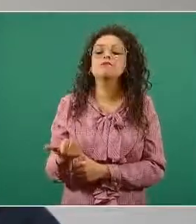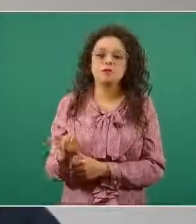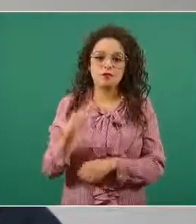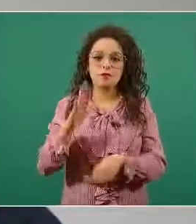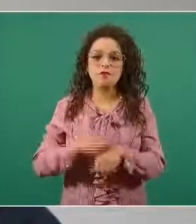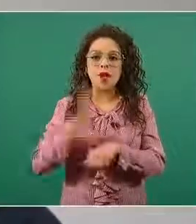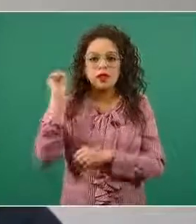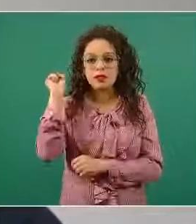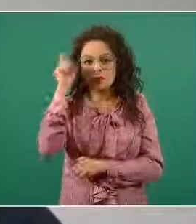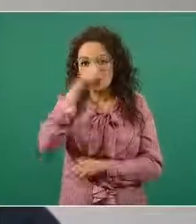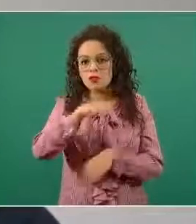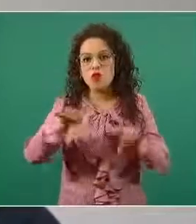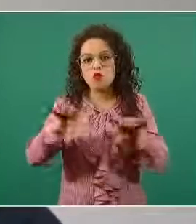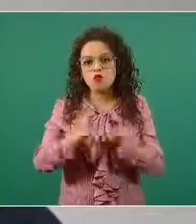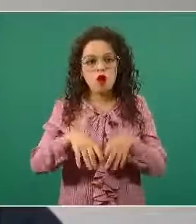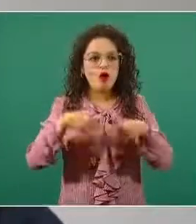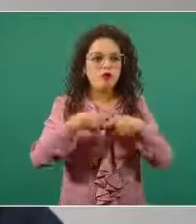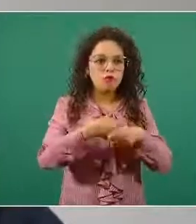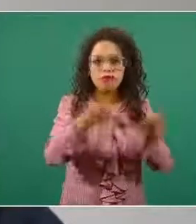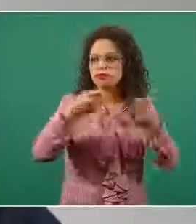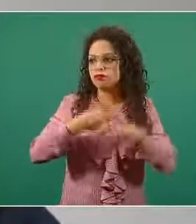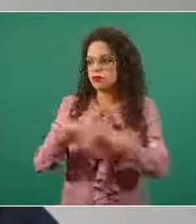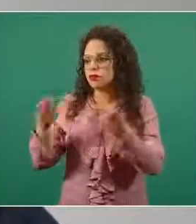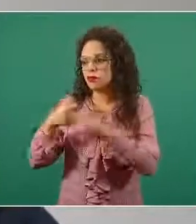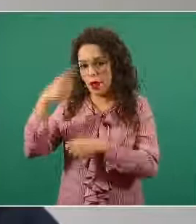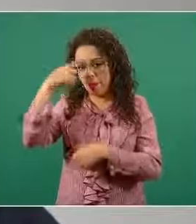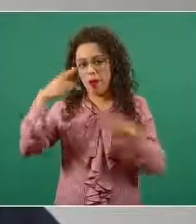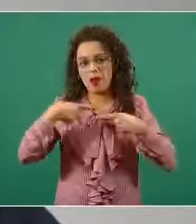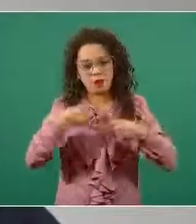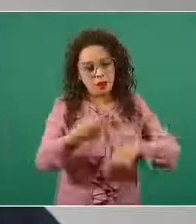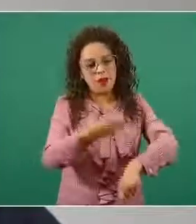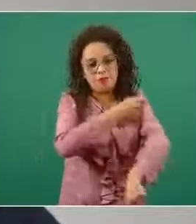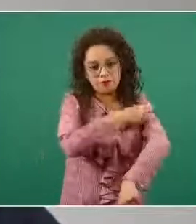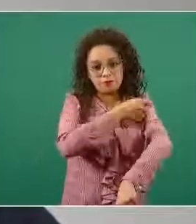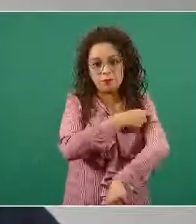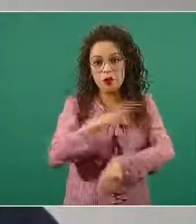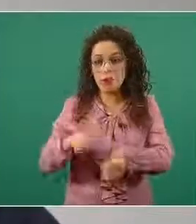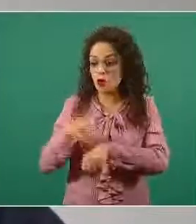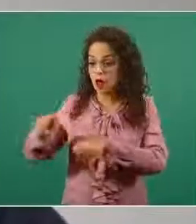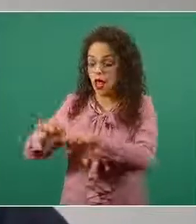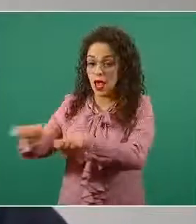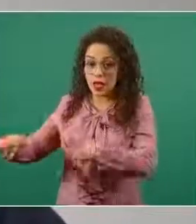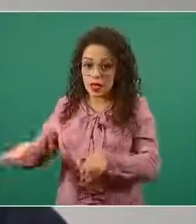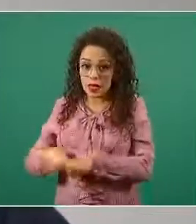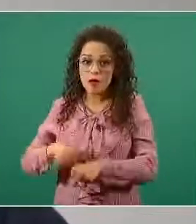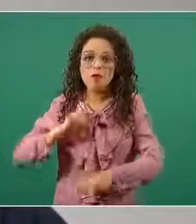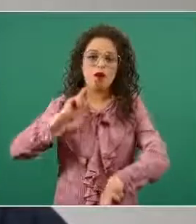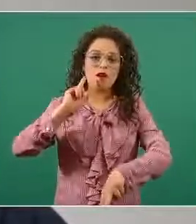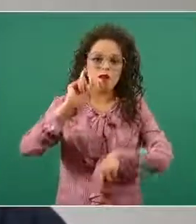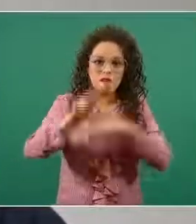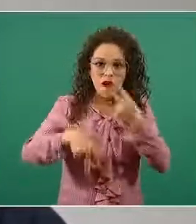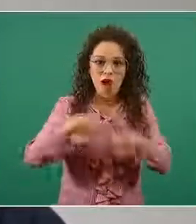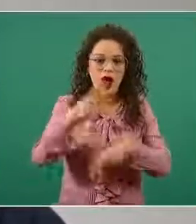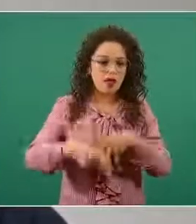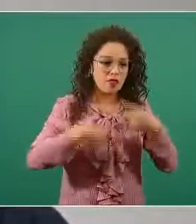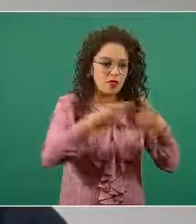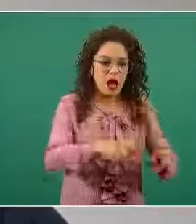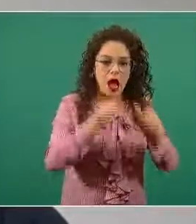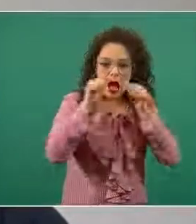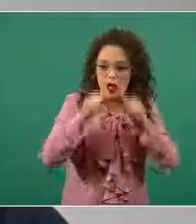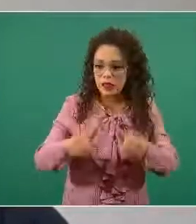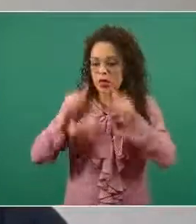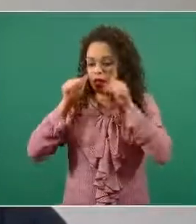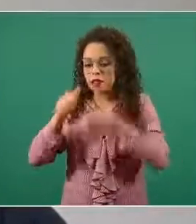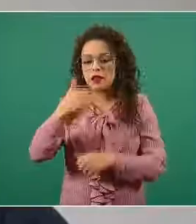distribución, de aplicación, en donde las brigadas van movilizándose y van en su momento atendiendo. Esto